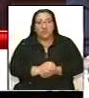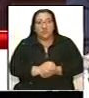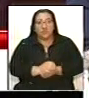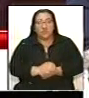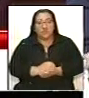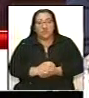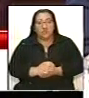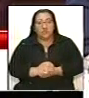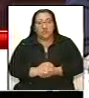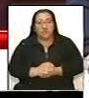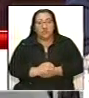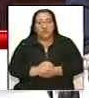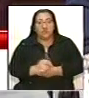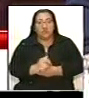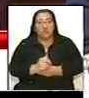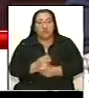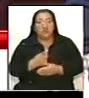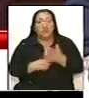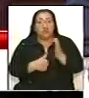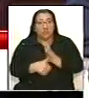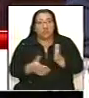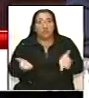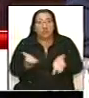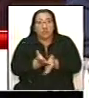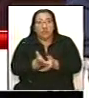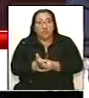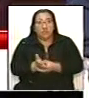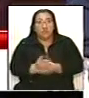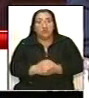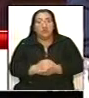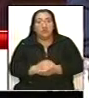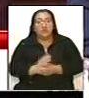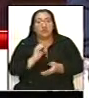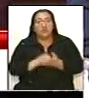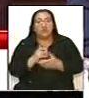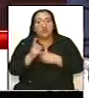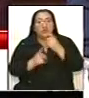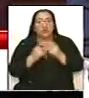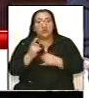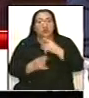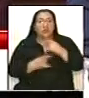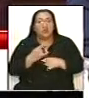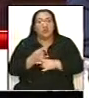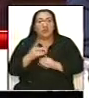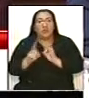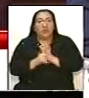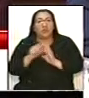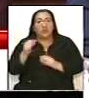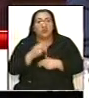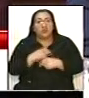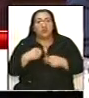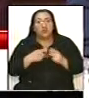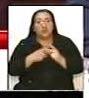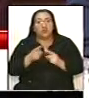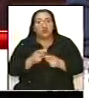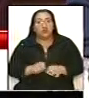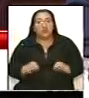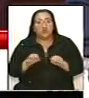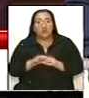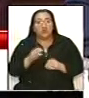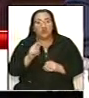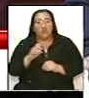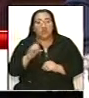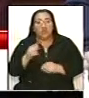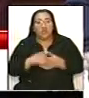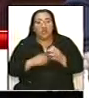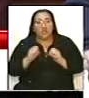punto 2, que este documento, este instrumento, reposa en la Declaración Universal de los Derechos Humanos. Entonces, es una cuestión técnica lo que